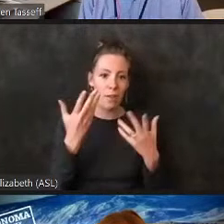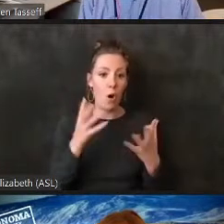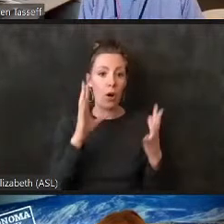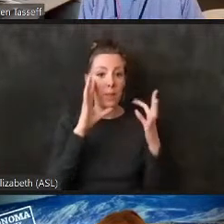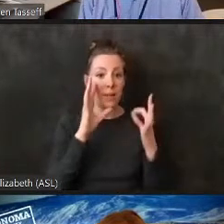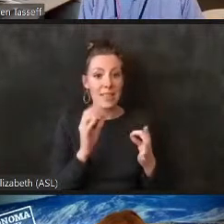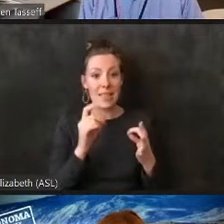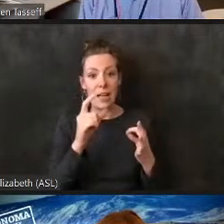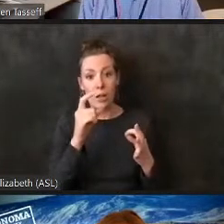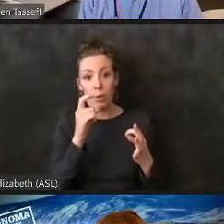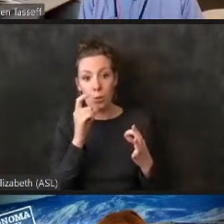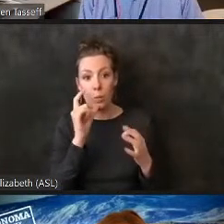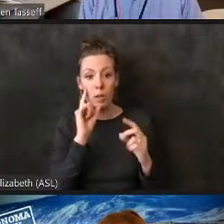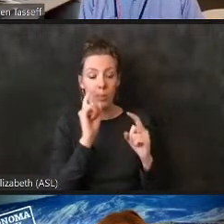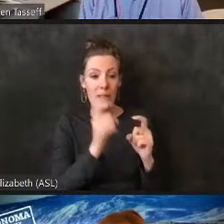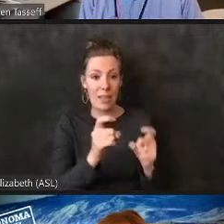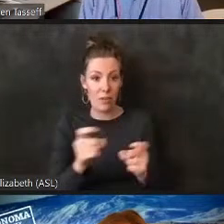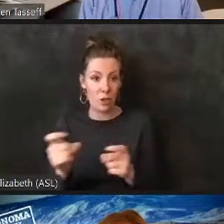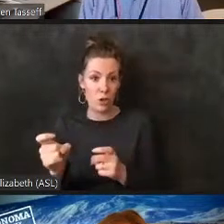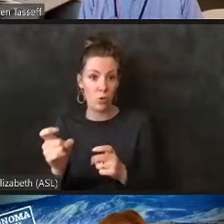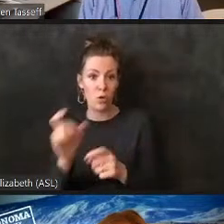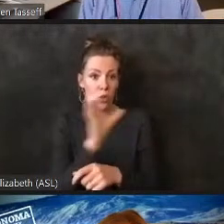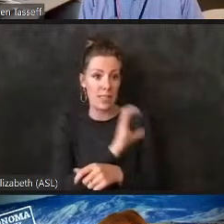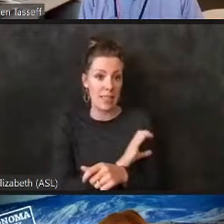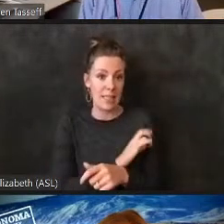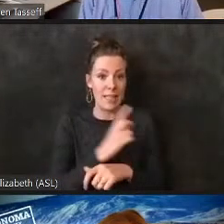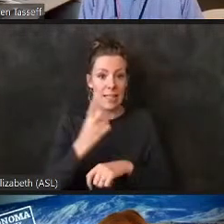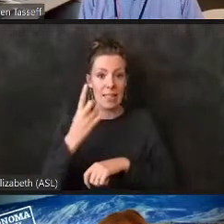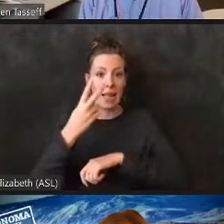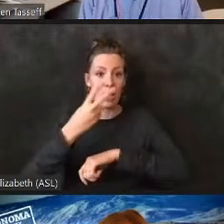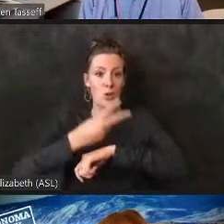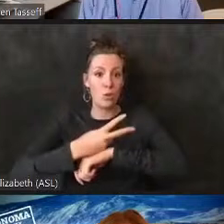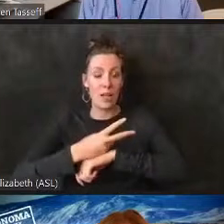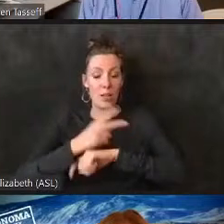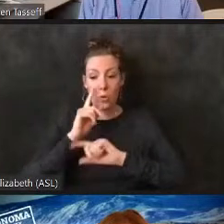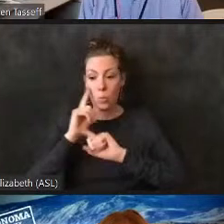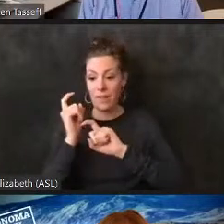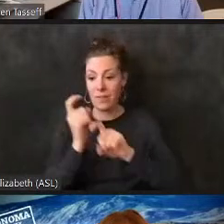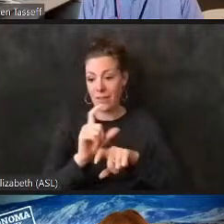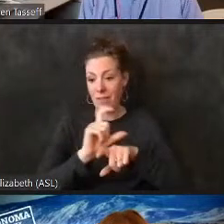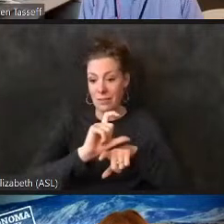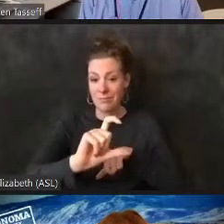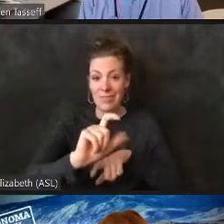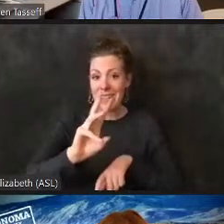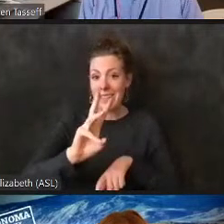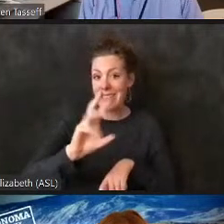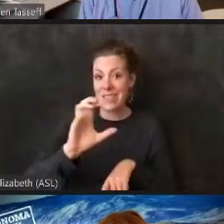se está acomodando en los lugares o está entrando en los brazos de las personas,